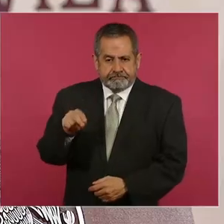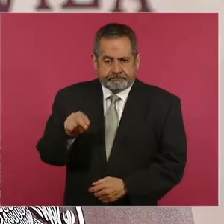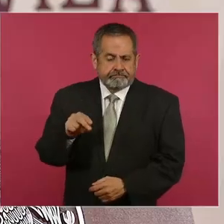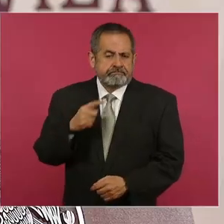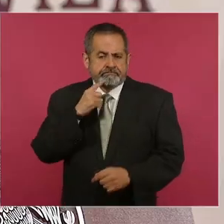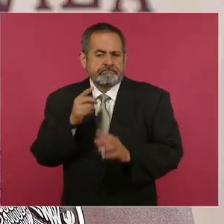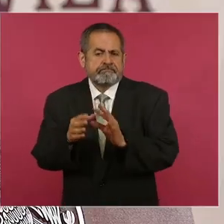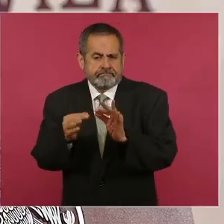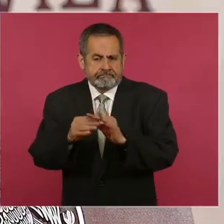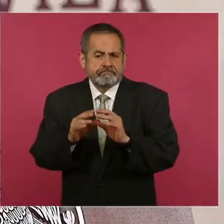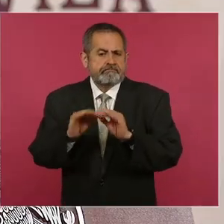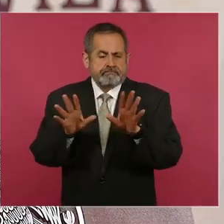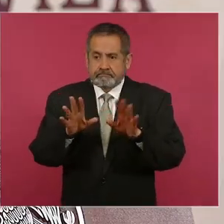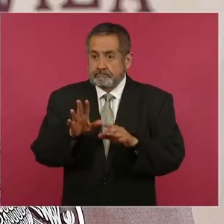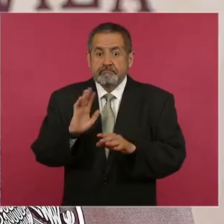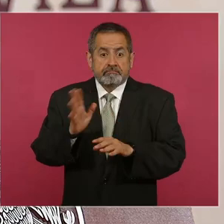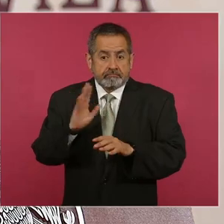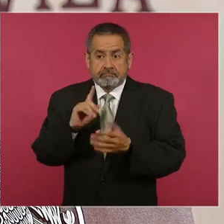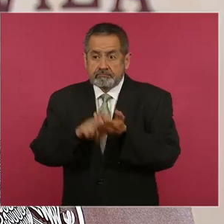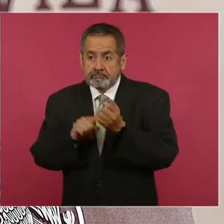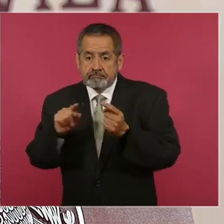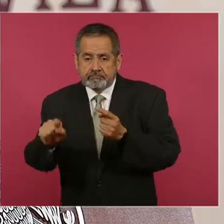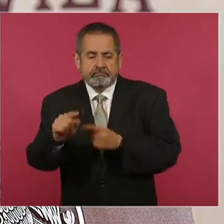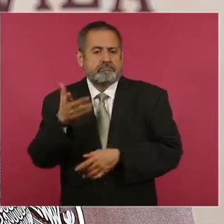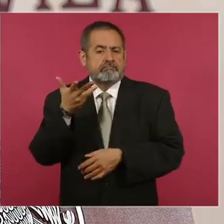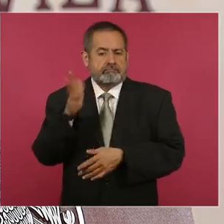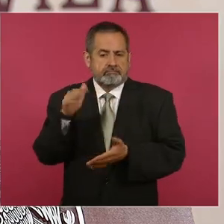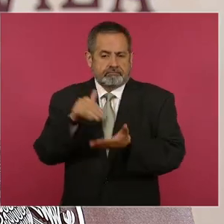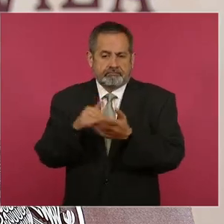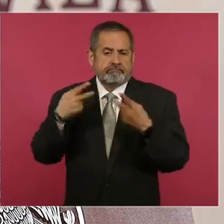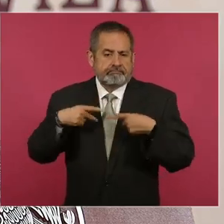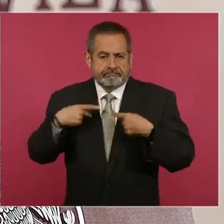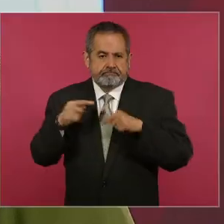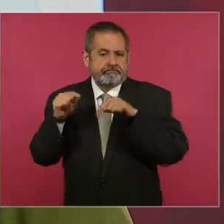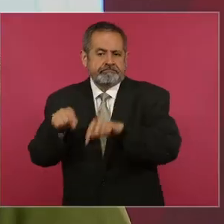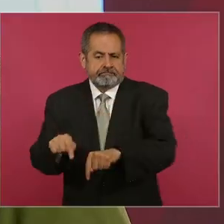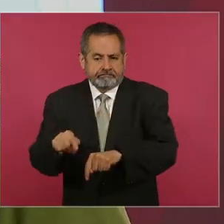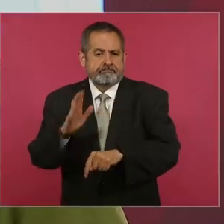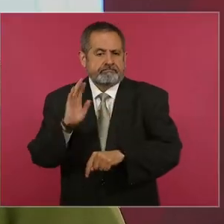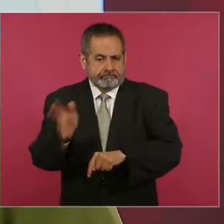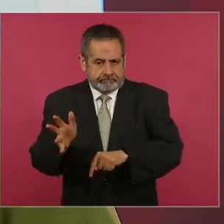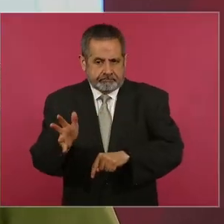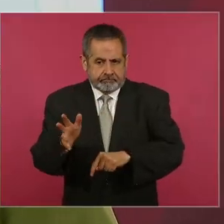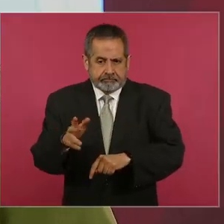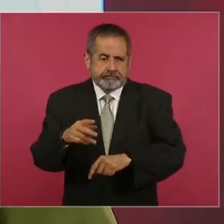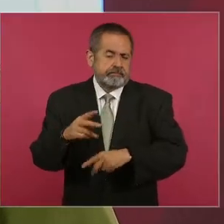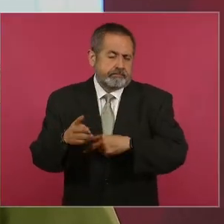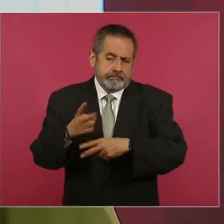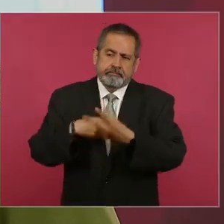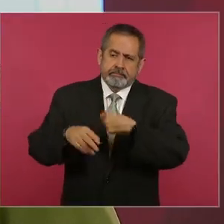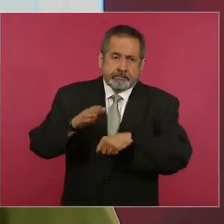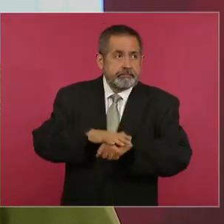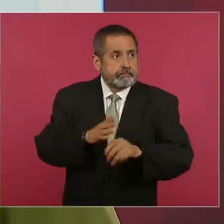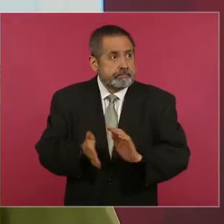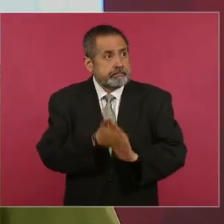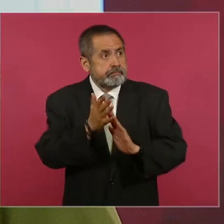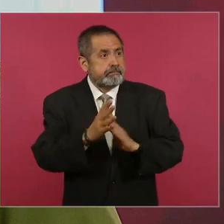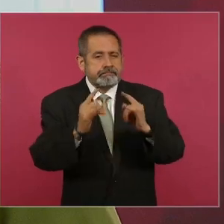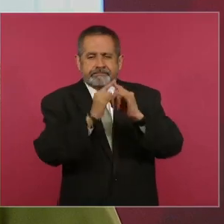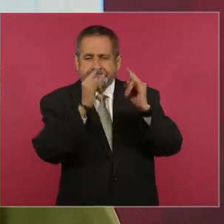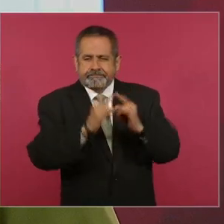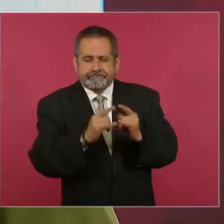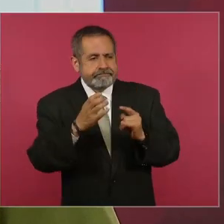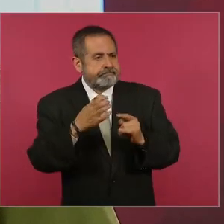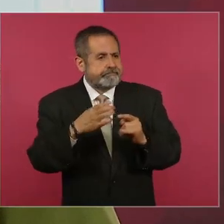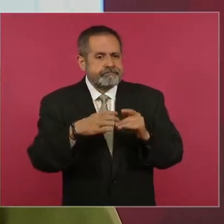está aplicándose con estos 10,000 elementos. Lo que vamos a hacer es generar nada más, construir las instalaciones